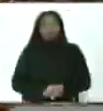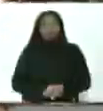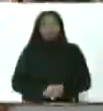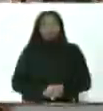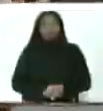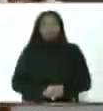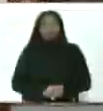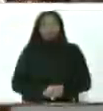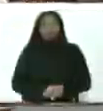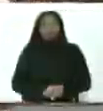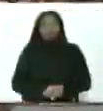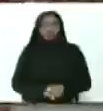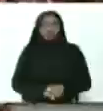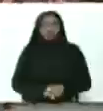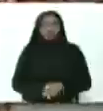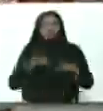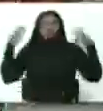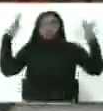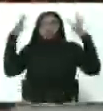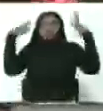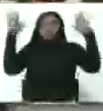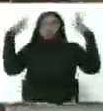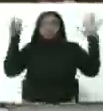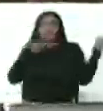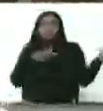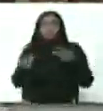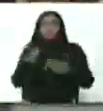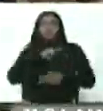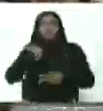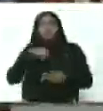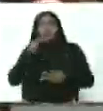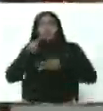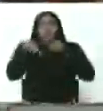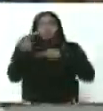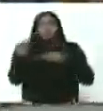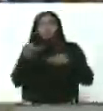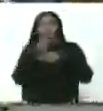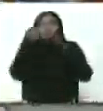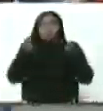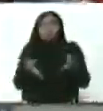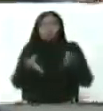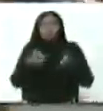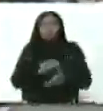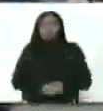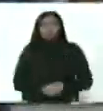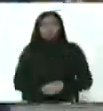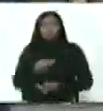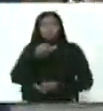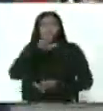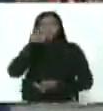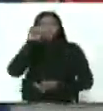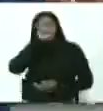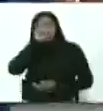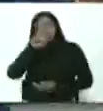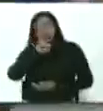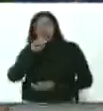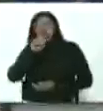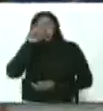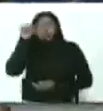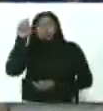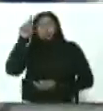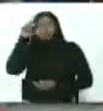Un fuerte aplauso de bienvenida a nuestro próximo gobernador, Luis José